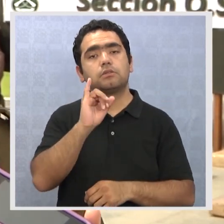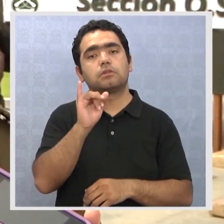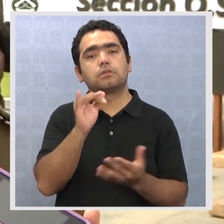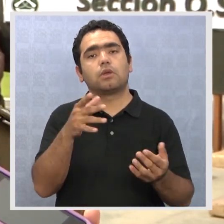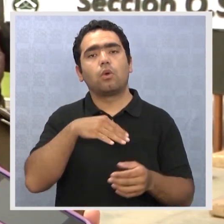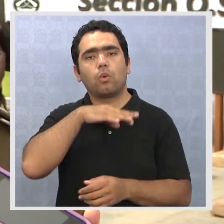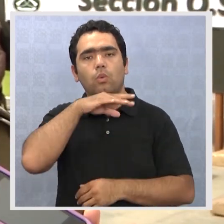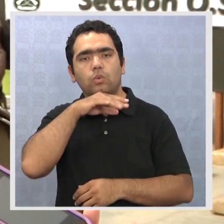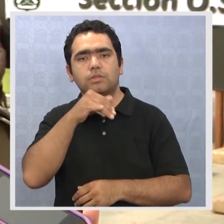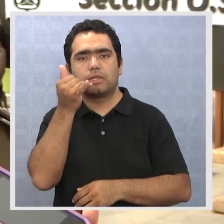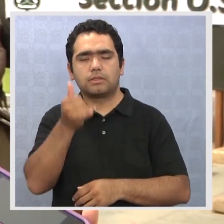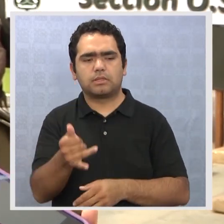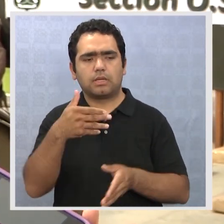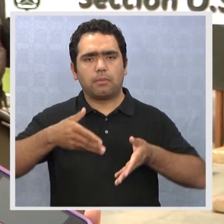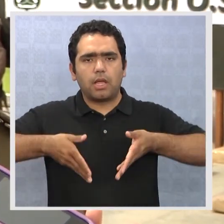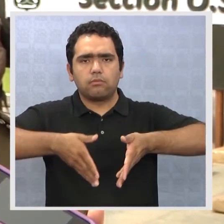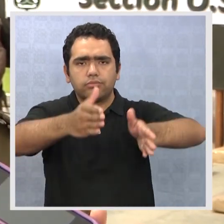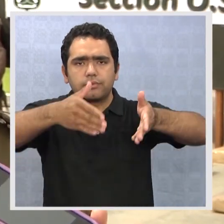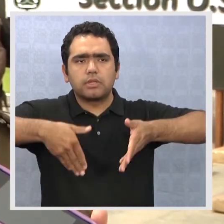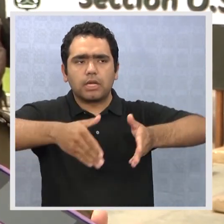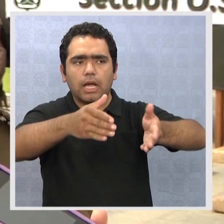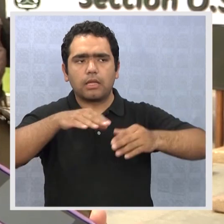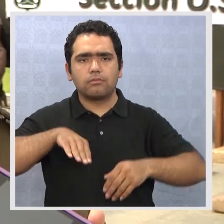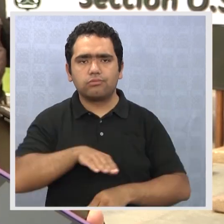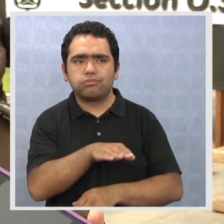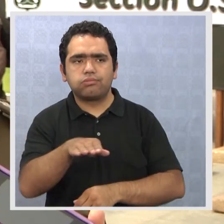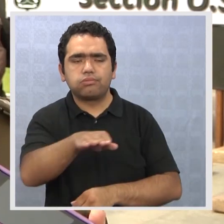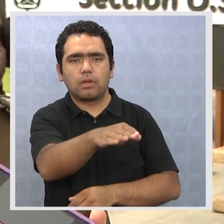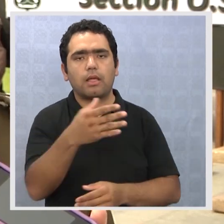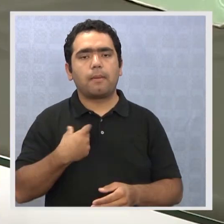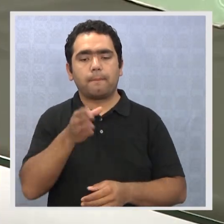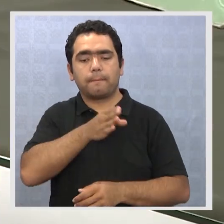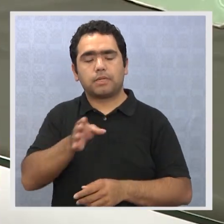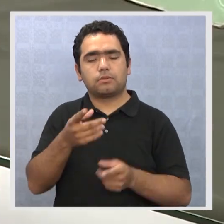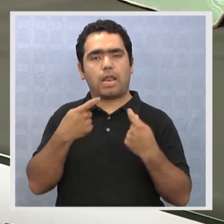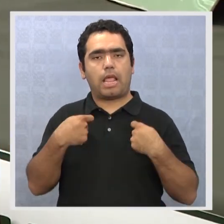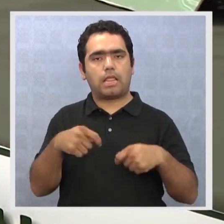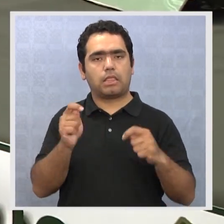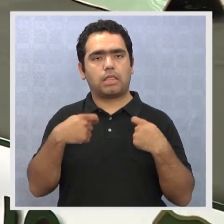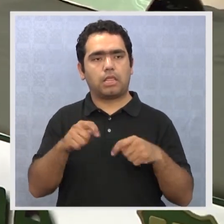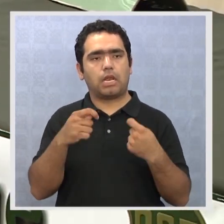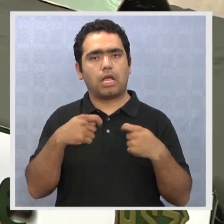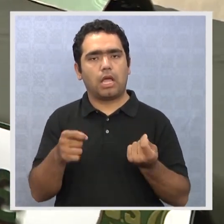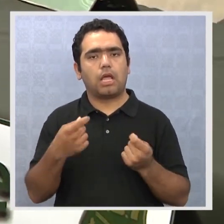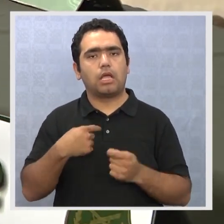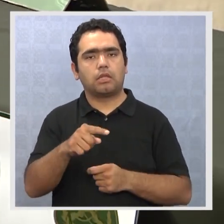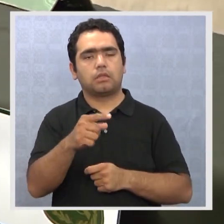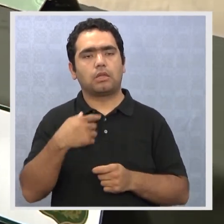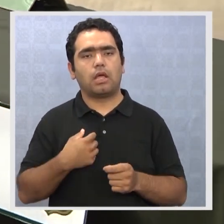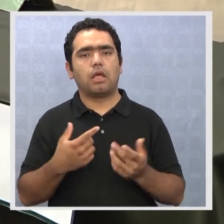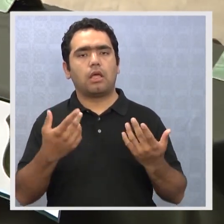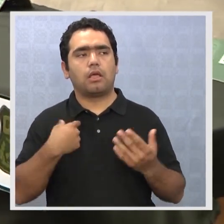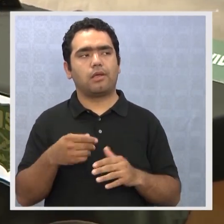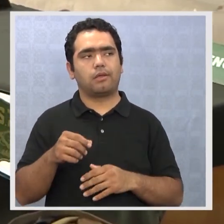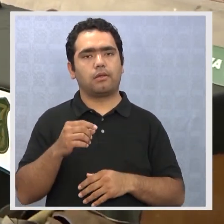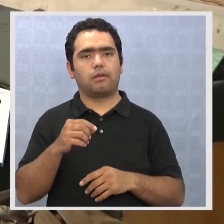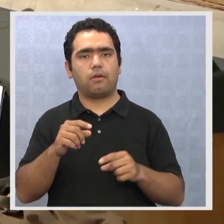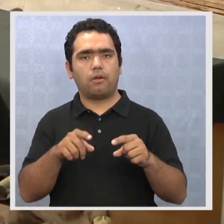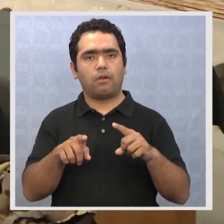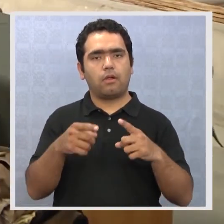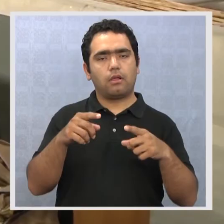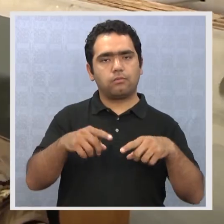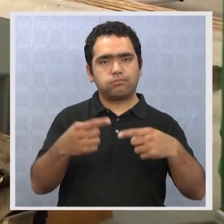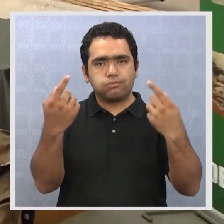aquí se utiliza esta ruta para el desplazamiento estas personas intentan de una u otra forma vulnerar y